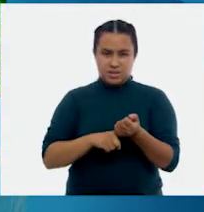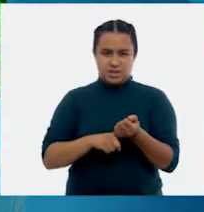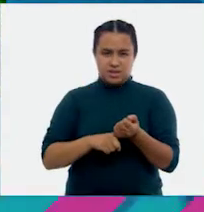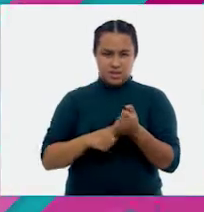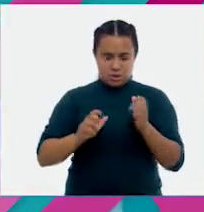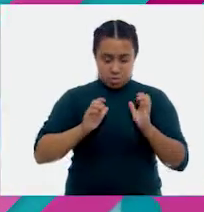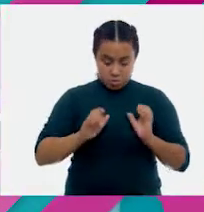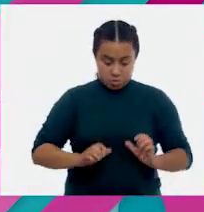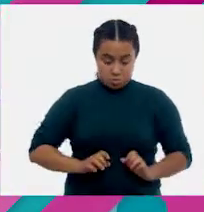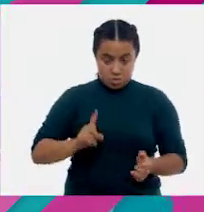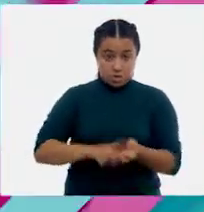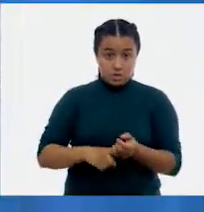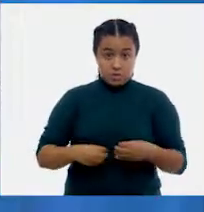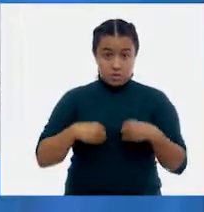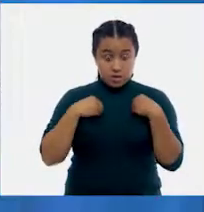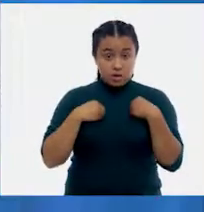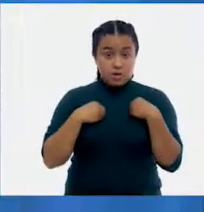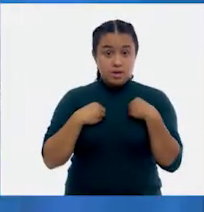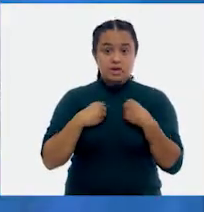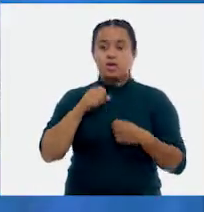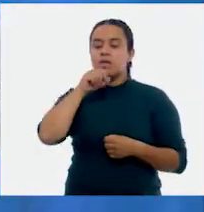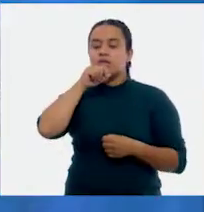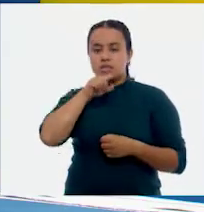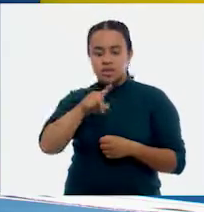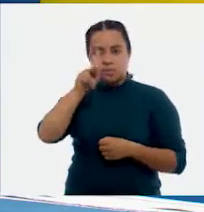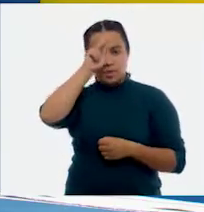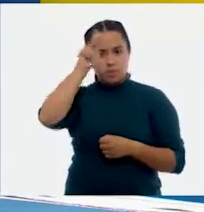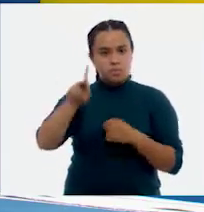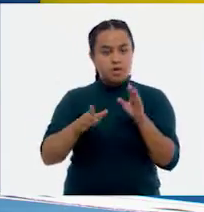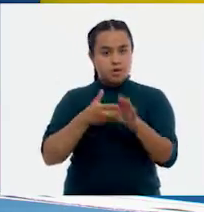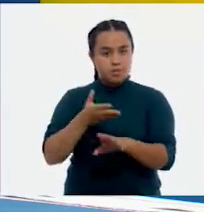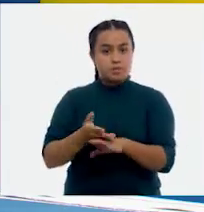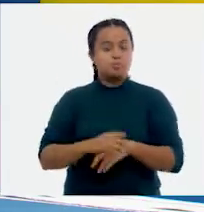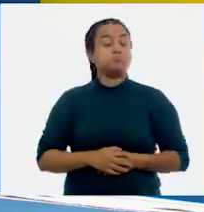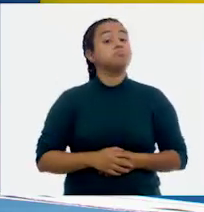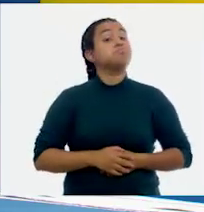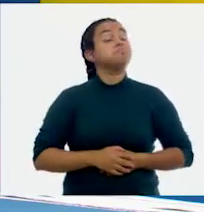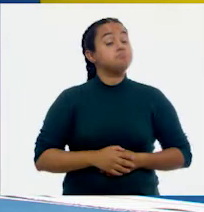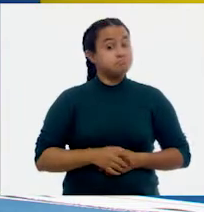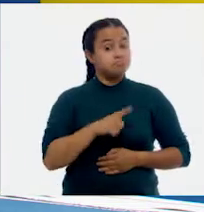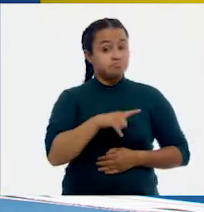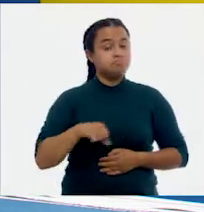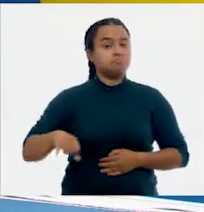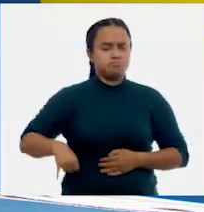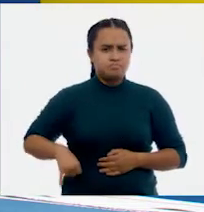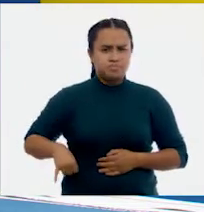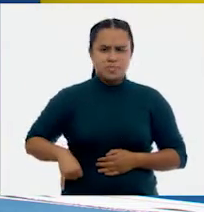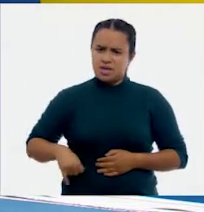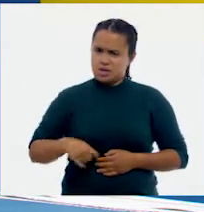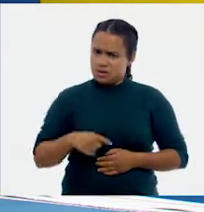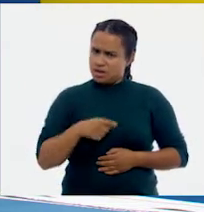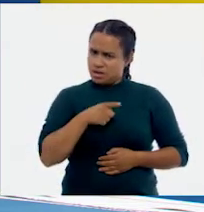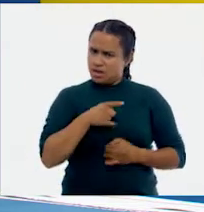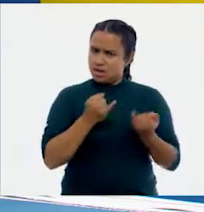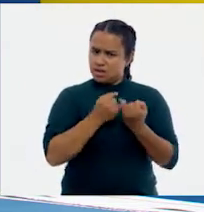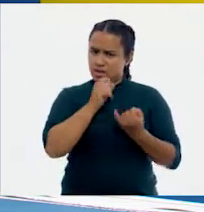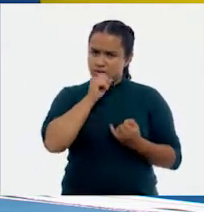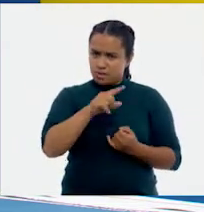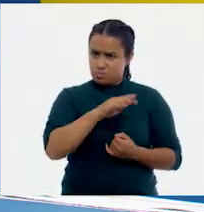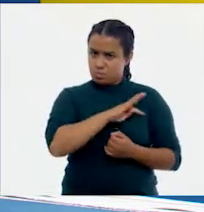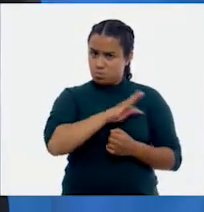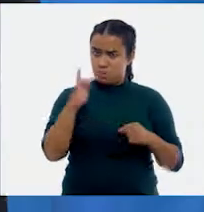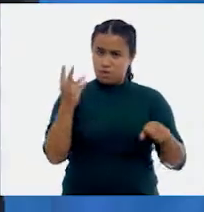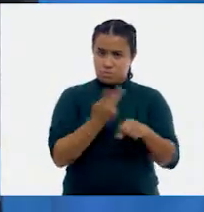que viven ahí también se verán afectados. ¡Qué interesante! ¿Y esto puede suceder también en los